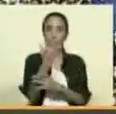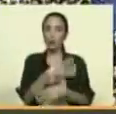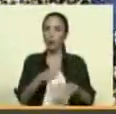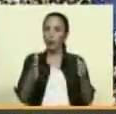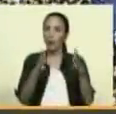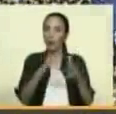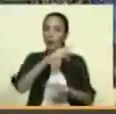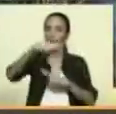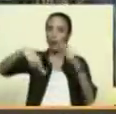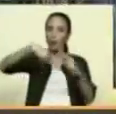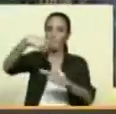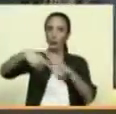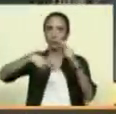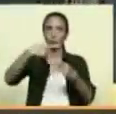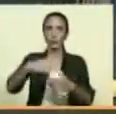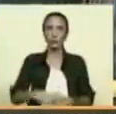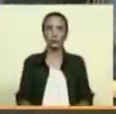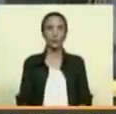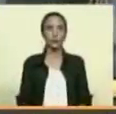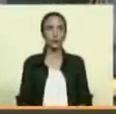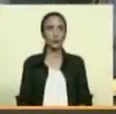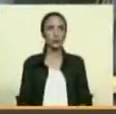revolución bolivariana.